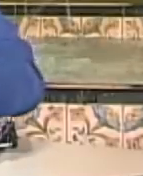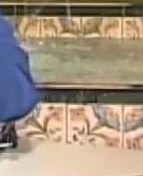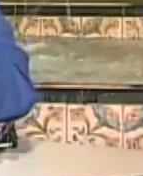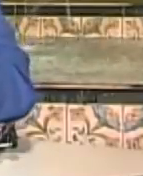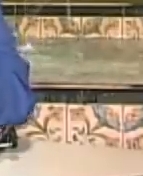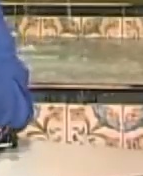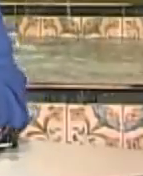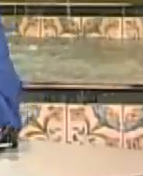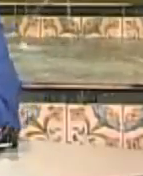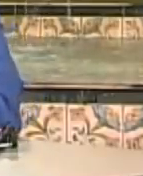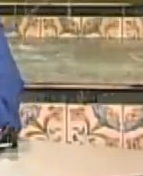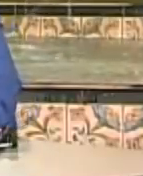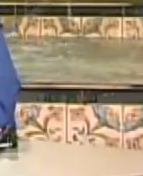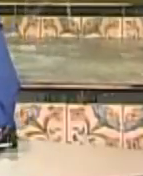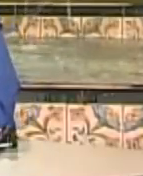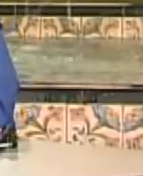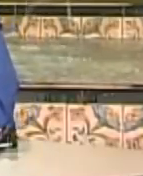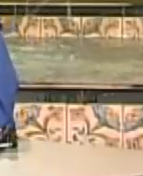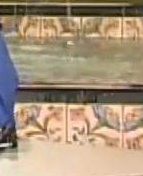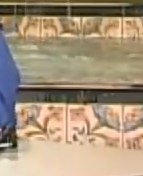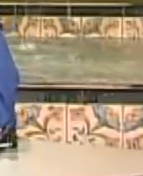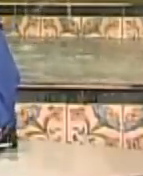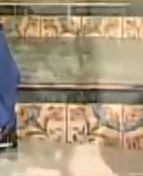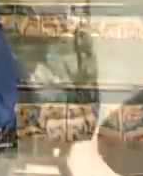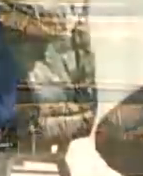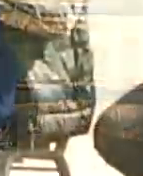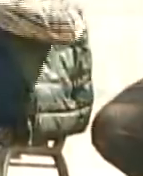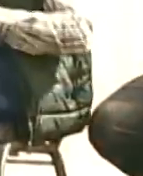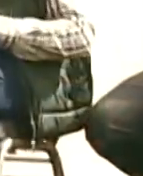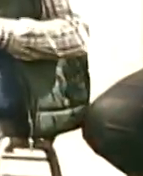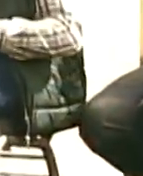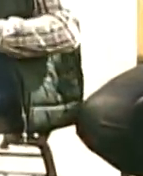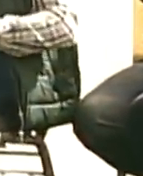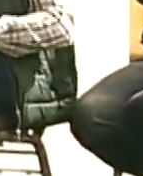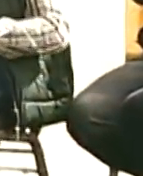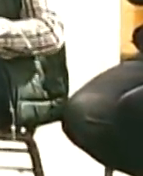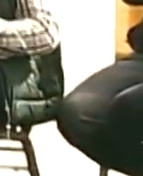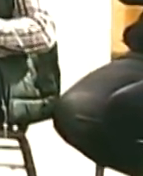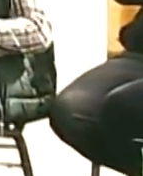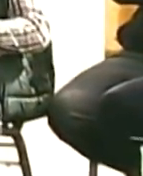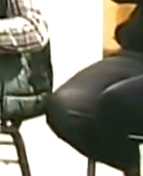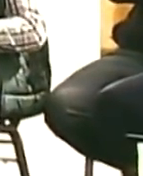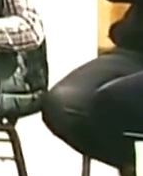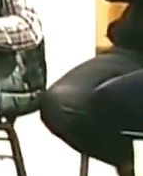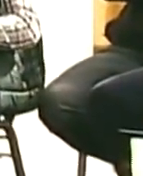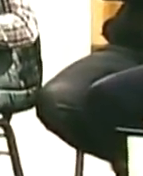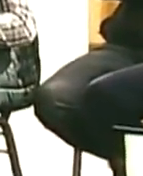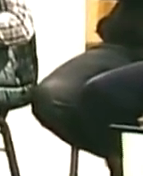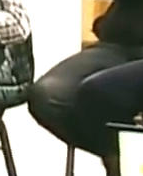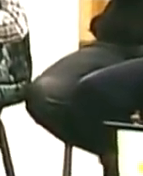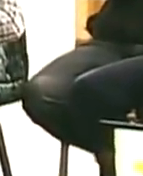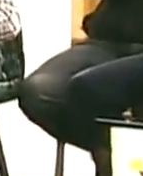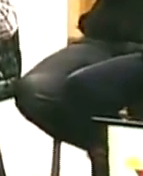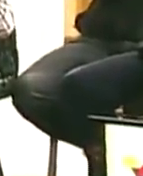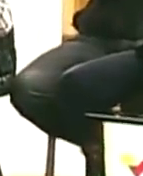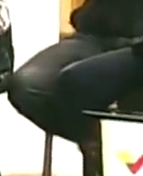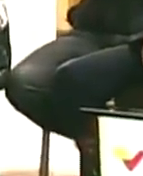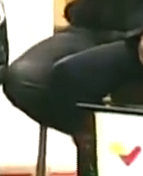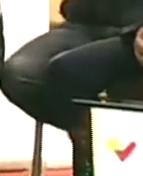aceleró el bloqueo eso y fuimos inventando y creando los nuevos mecanismos de estabilidad cambiaria